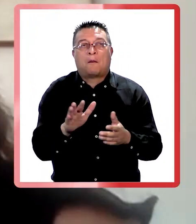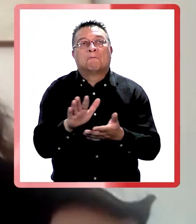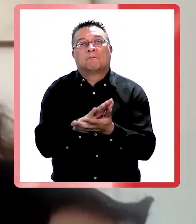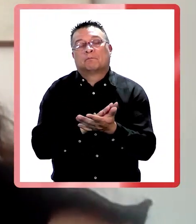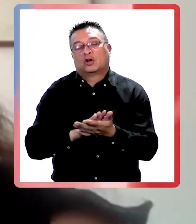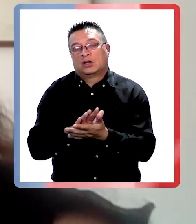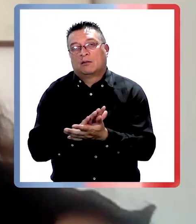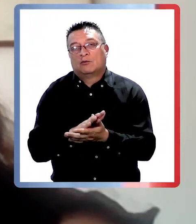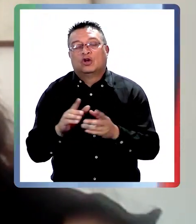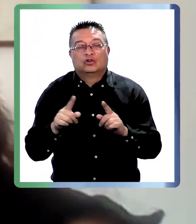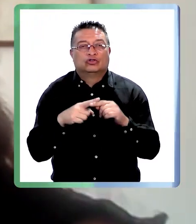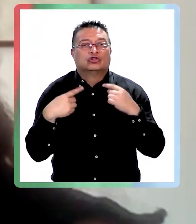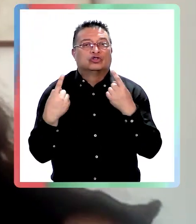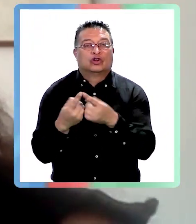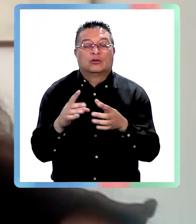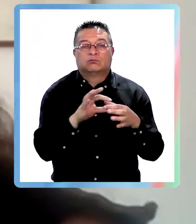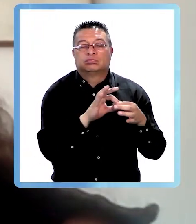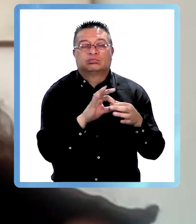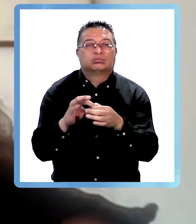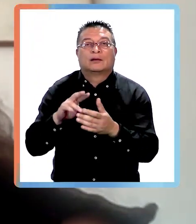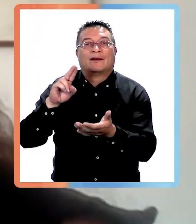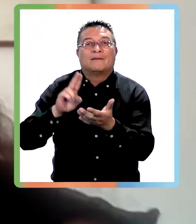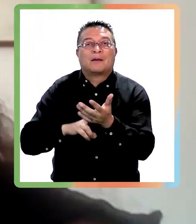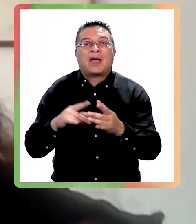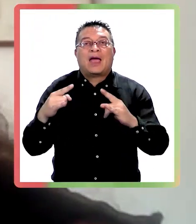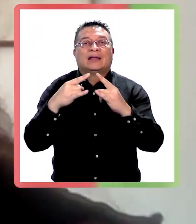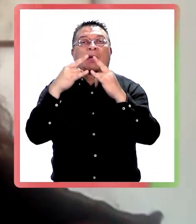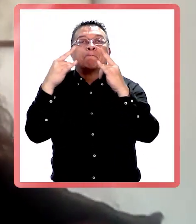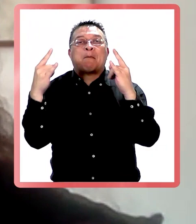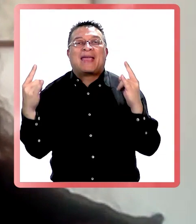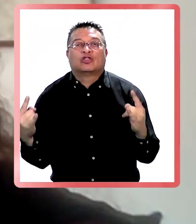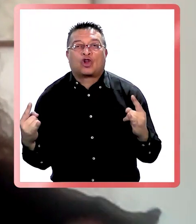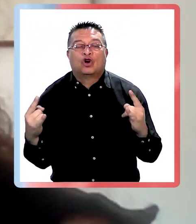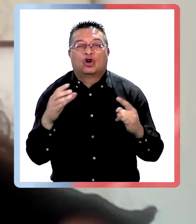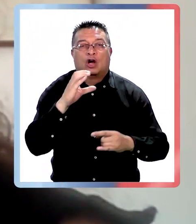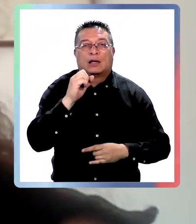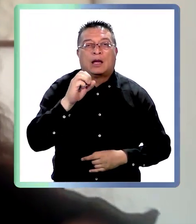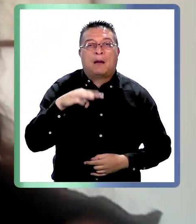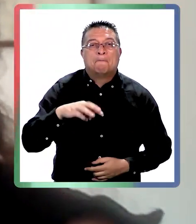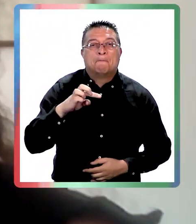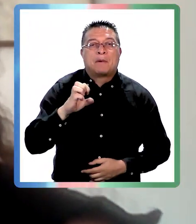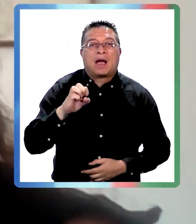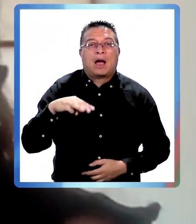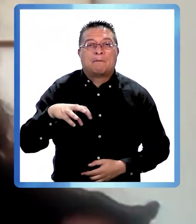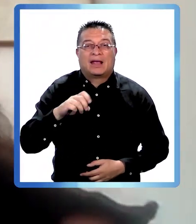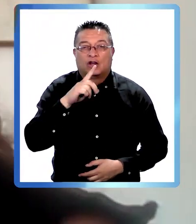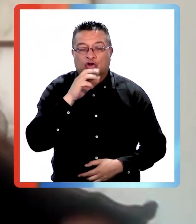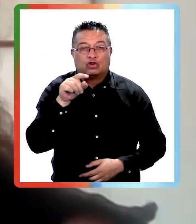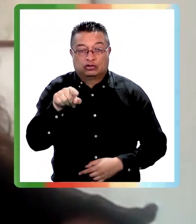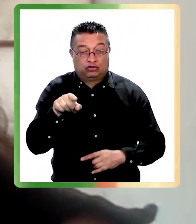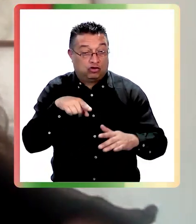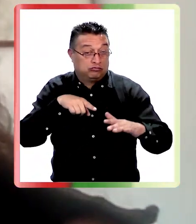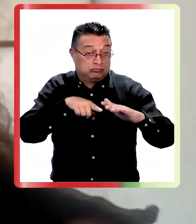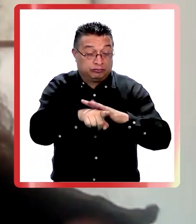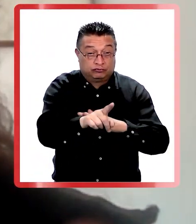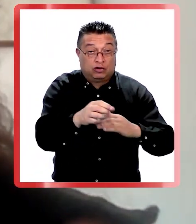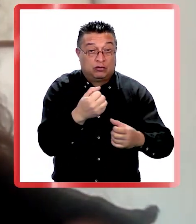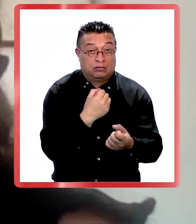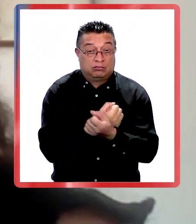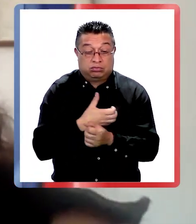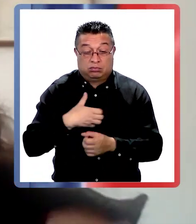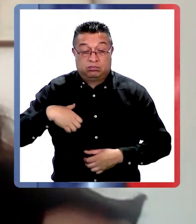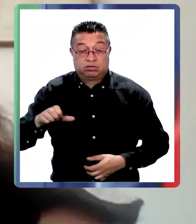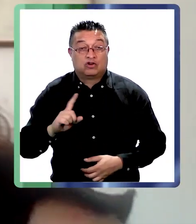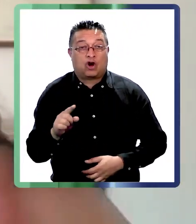no sé, por ejemplo, todo lo que ha pasado en la realidad sobre campamentos, ¿no es cierto? Donde no entran las policías,